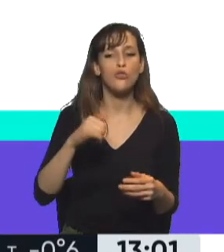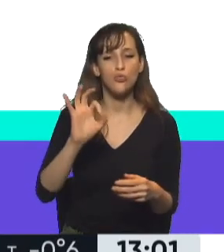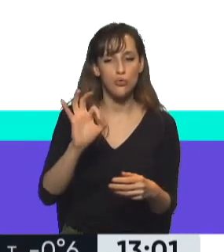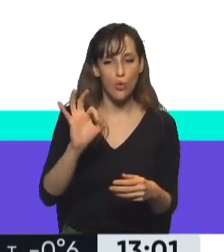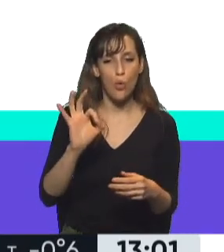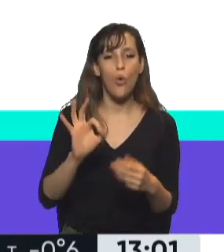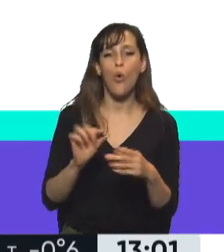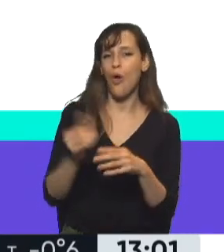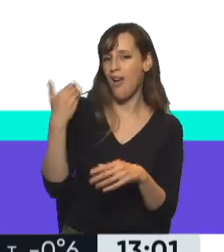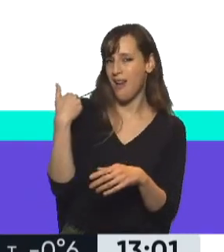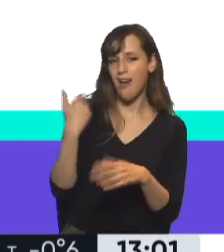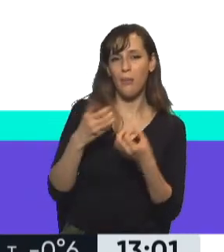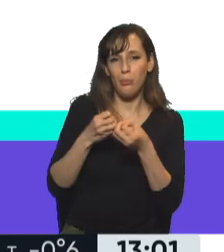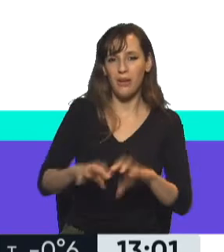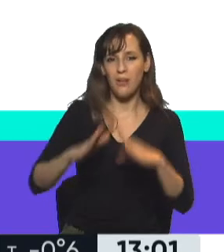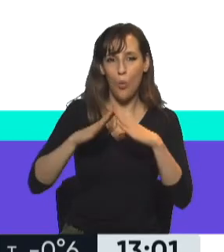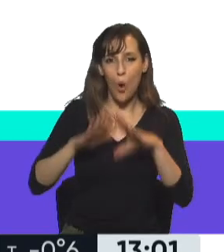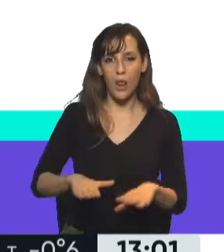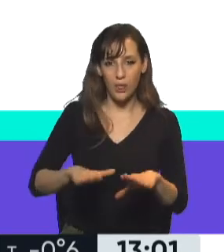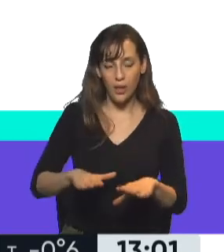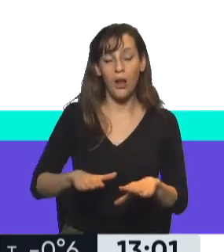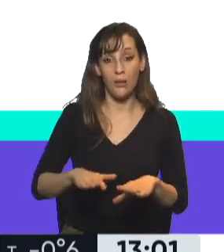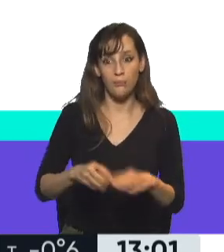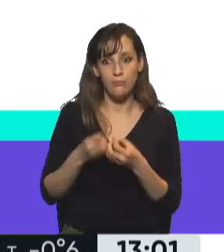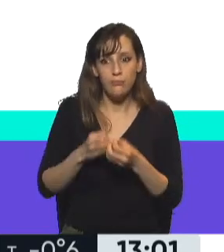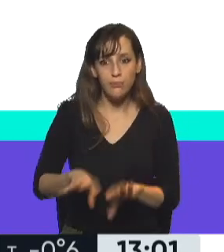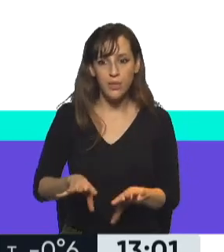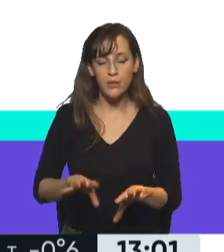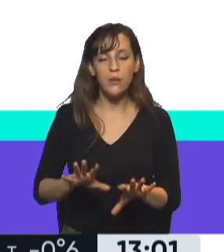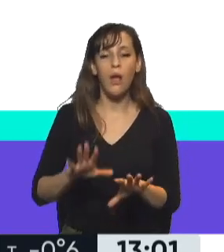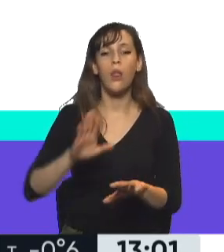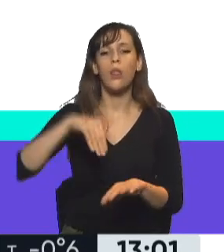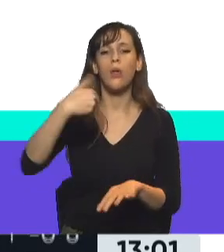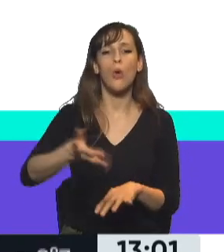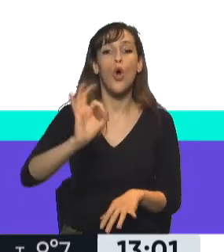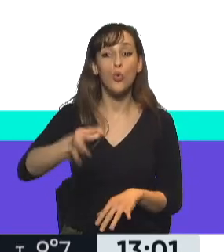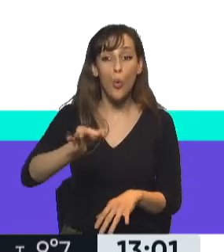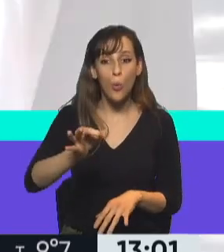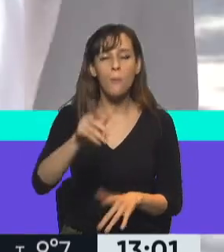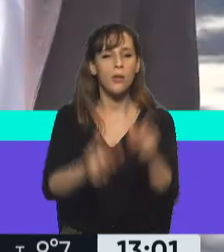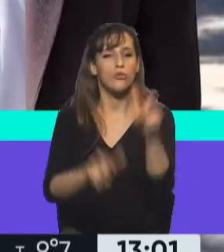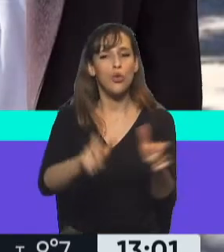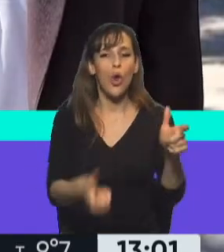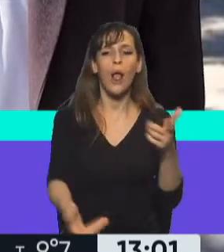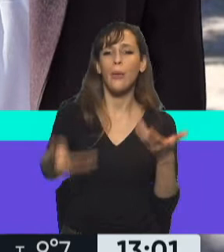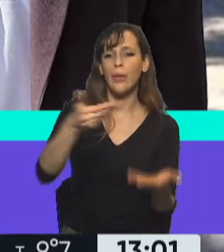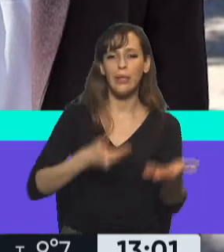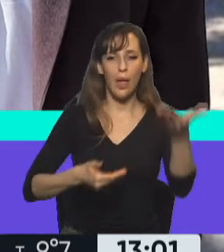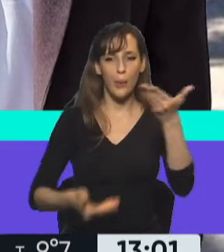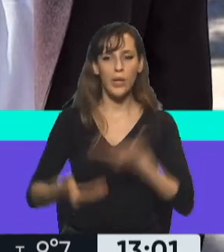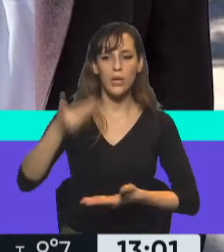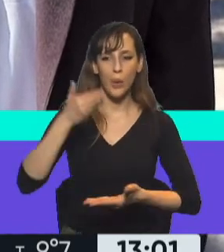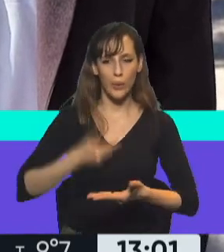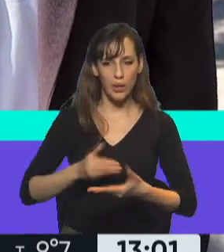empezó el aislamiento, y en octubre empezamos a invitar personas. Nos dimos cuenta que algo sucedía acá en este